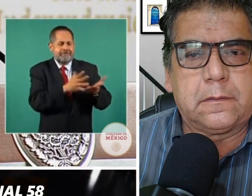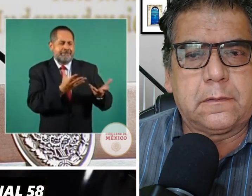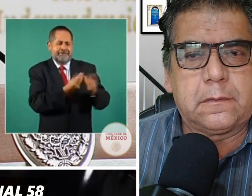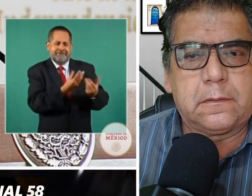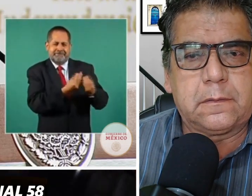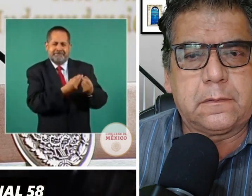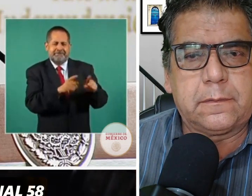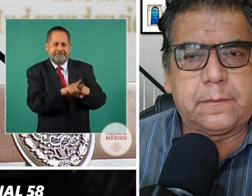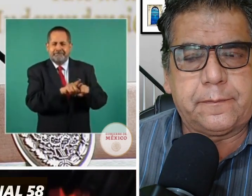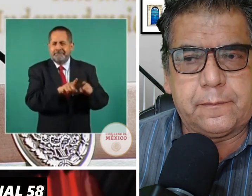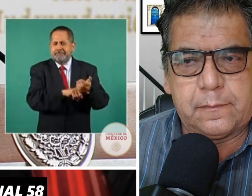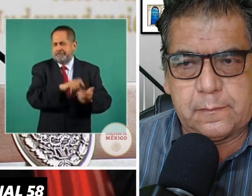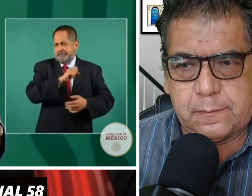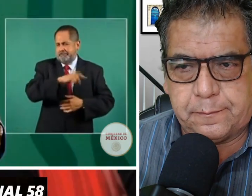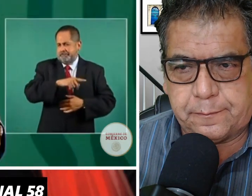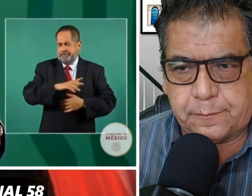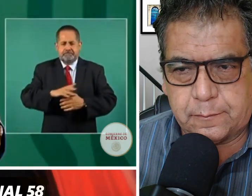de información.